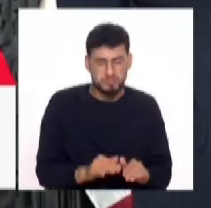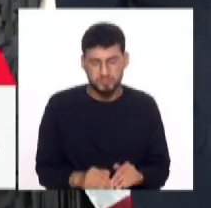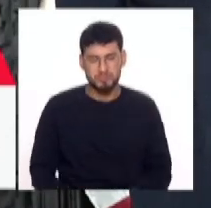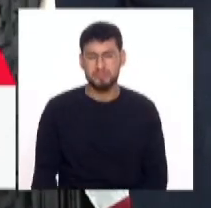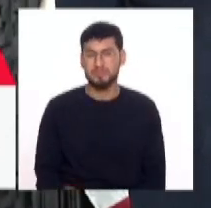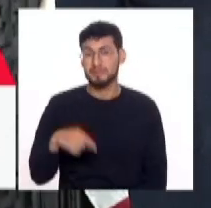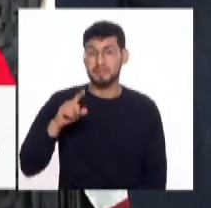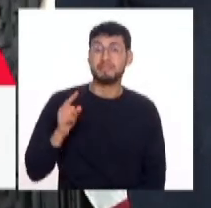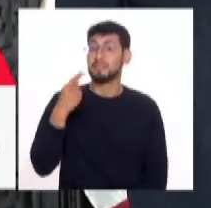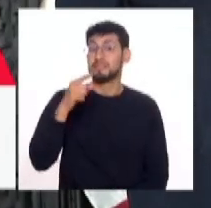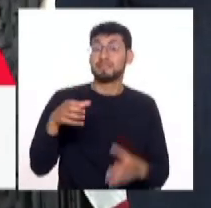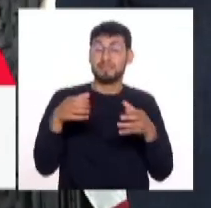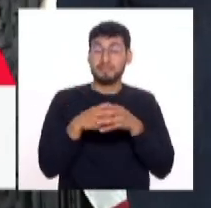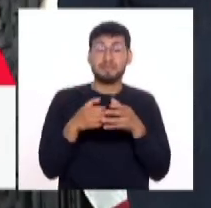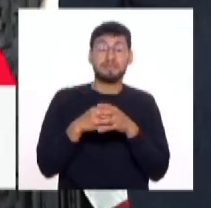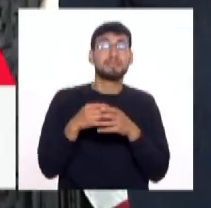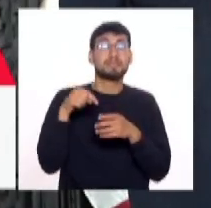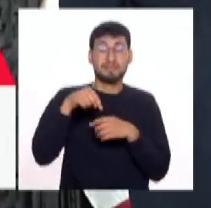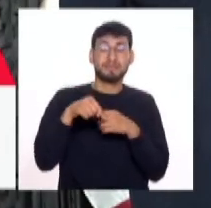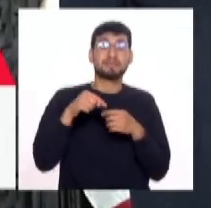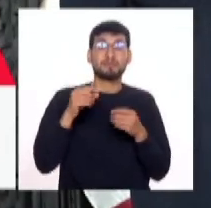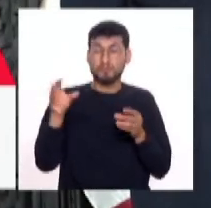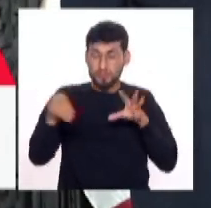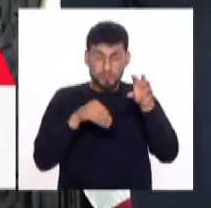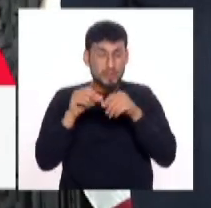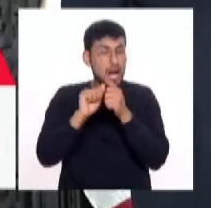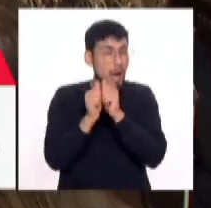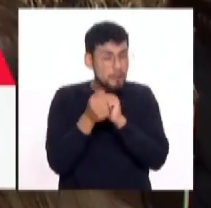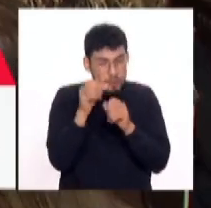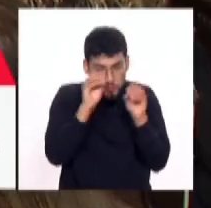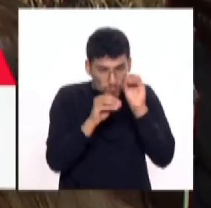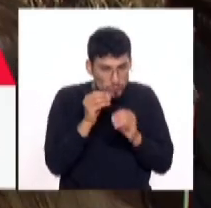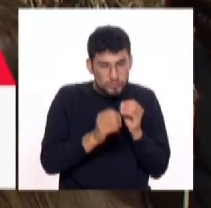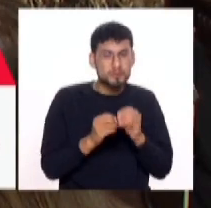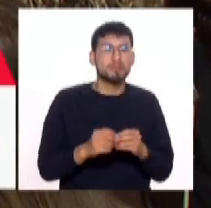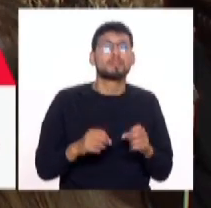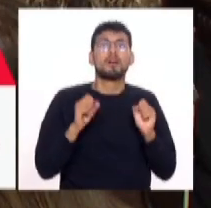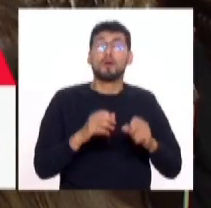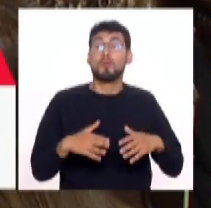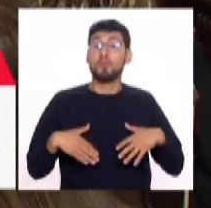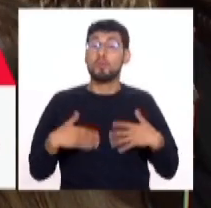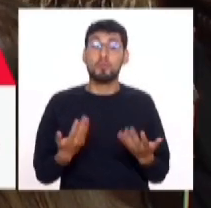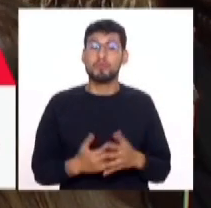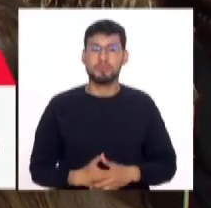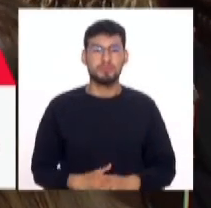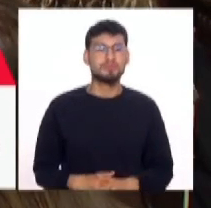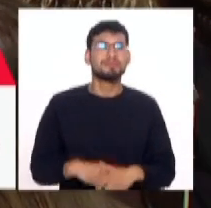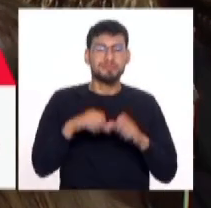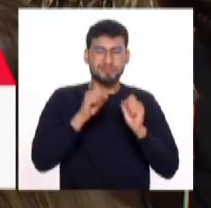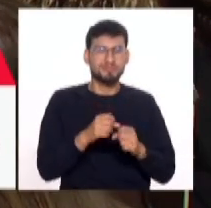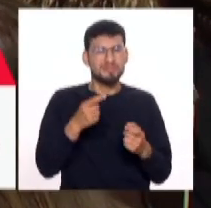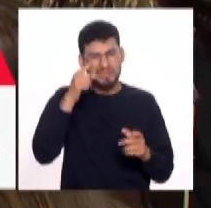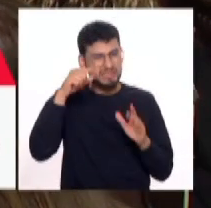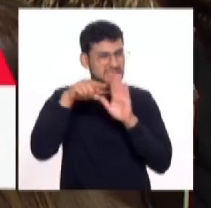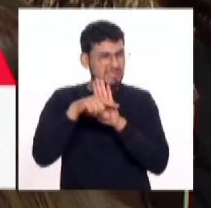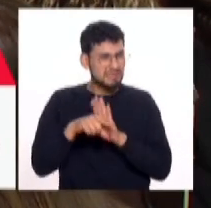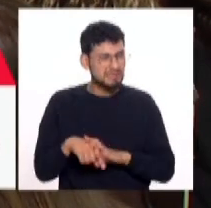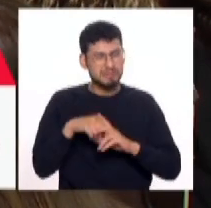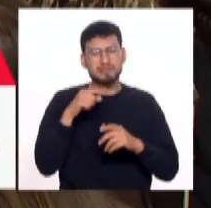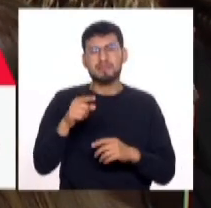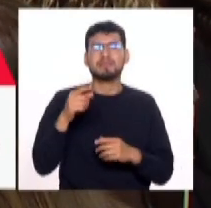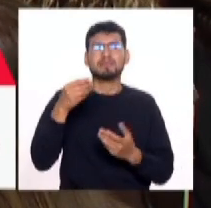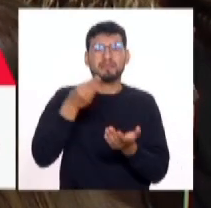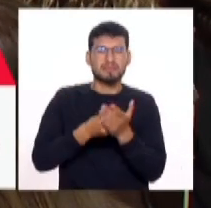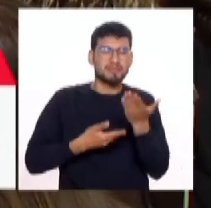primera delegación de facultades, incorporamos algunos cambios que están permitiendo justamente quebrar esa tendencia negativa de caída de